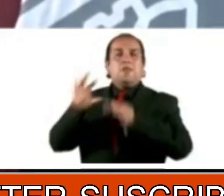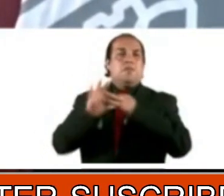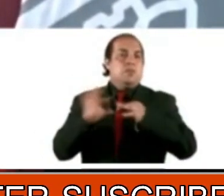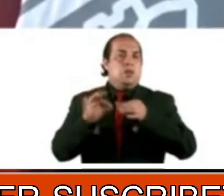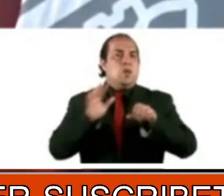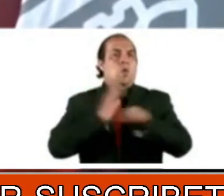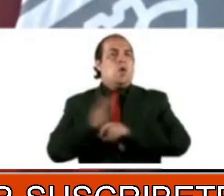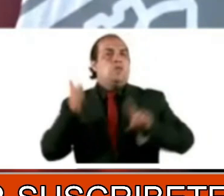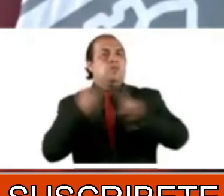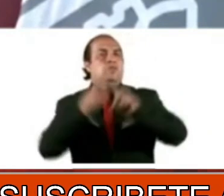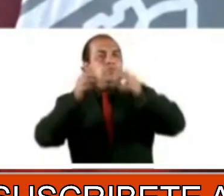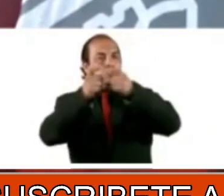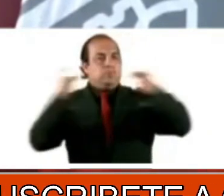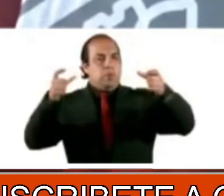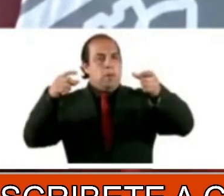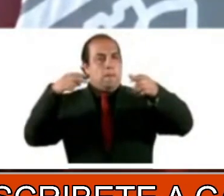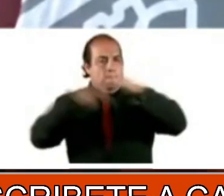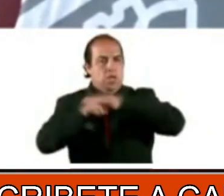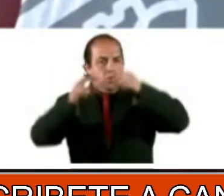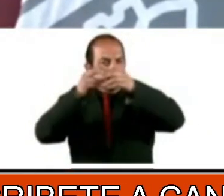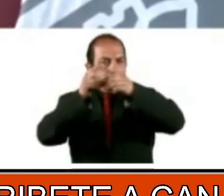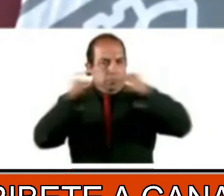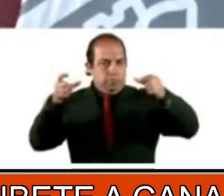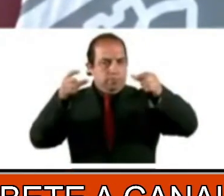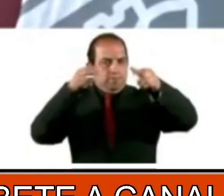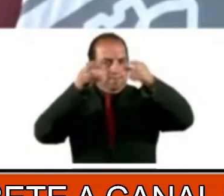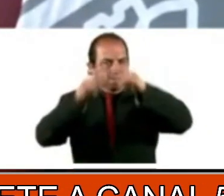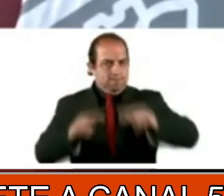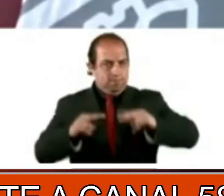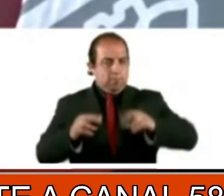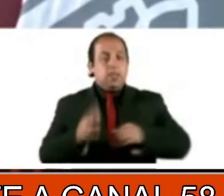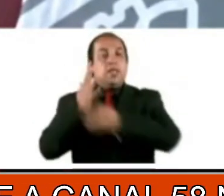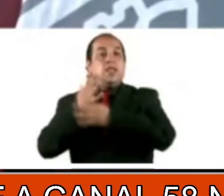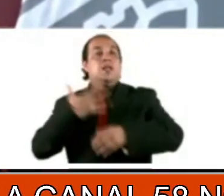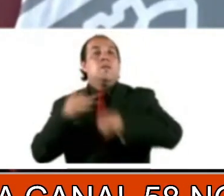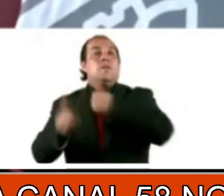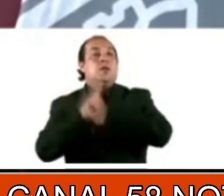decir, dice que hubo un problema en